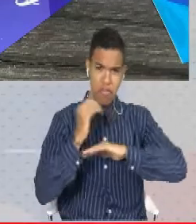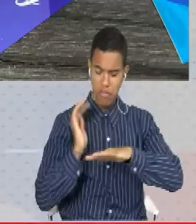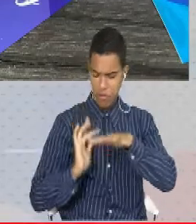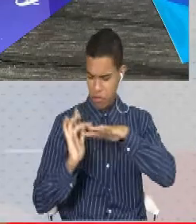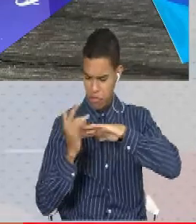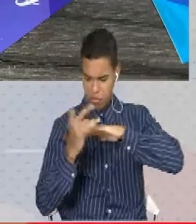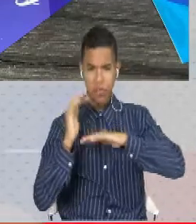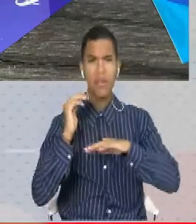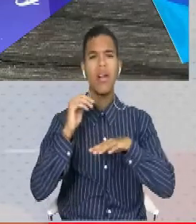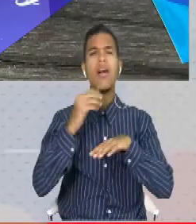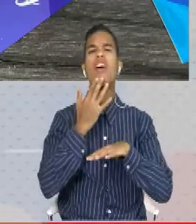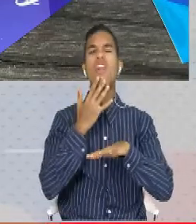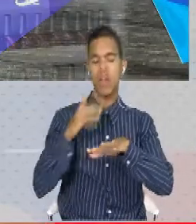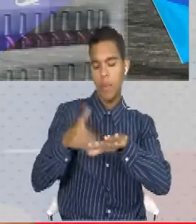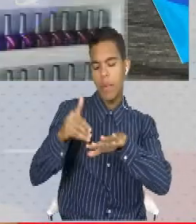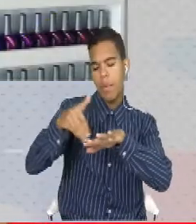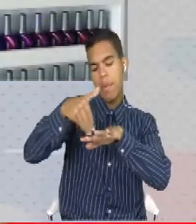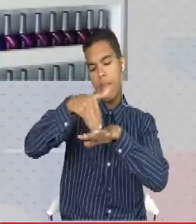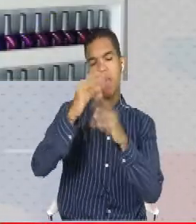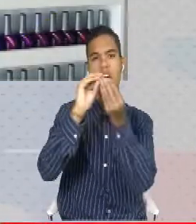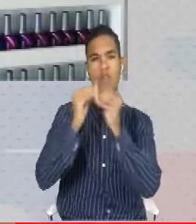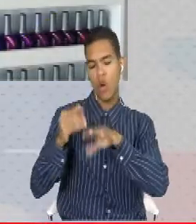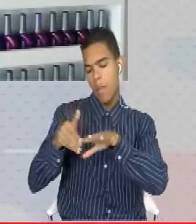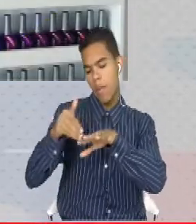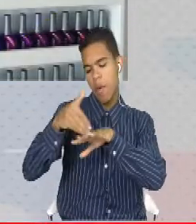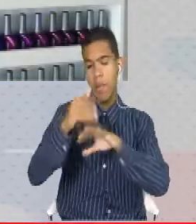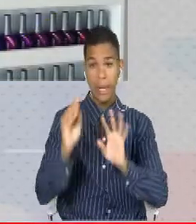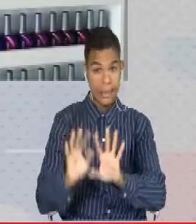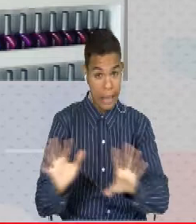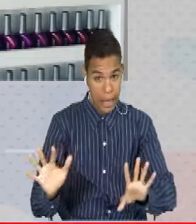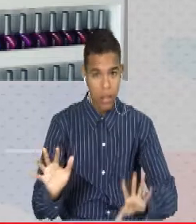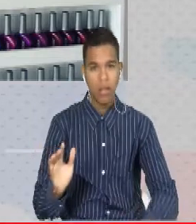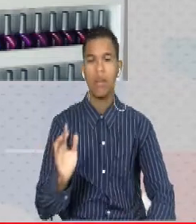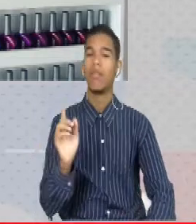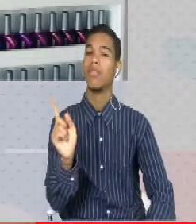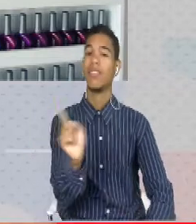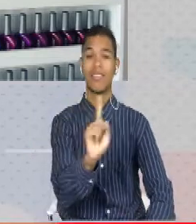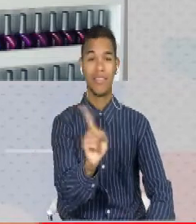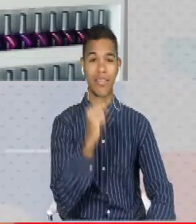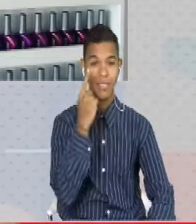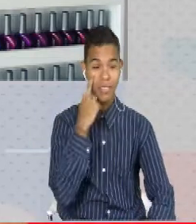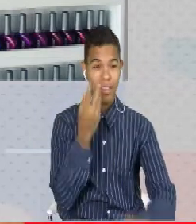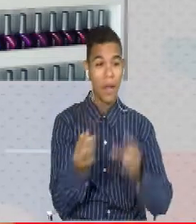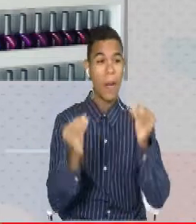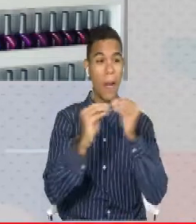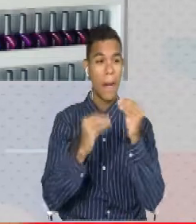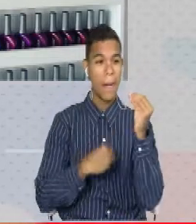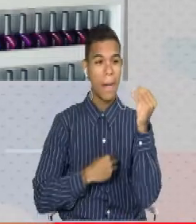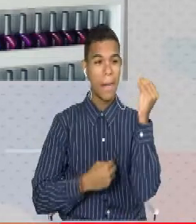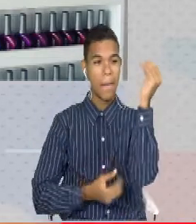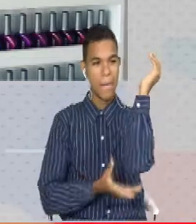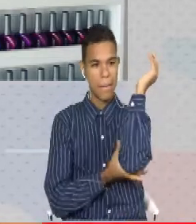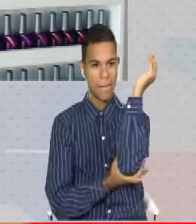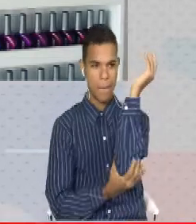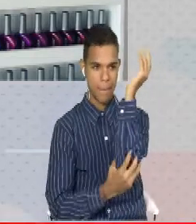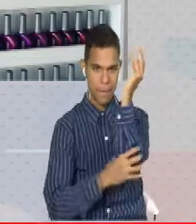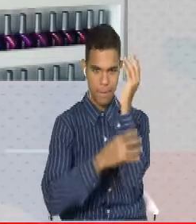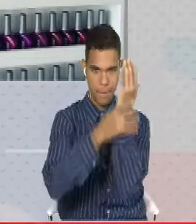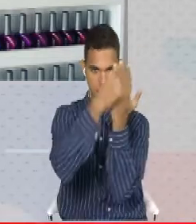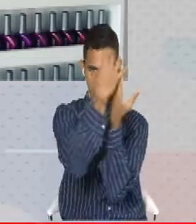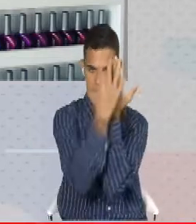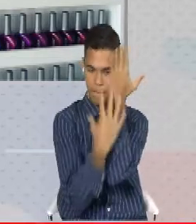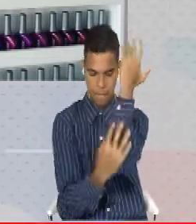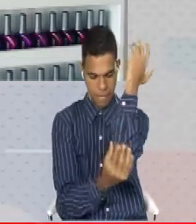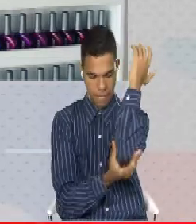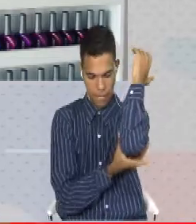te pintan las uñas y la figura súper linda y chao, no. Allí te van a atender del codo para abajo, te van a hacer hidratación y